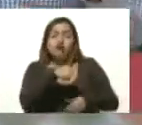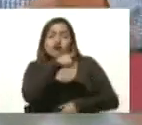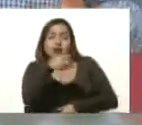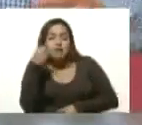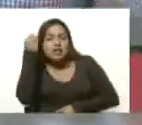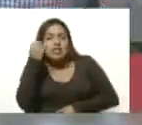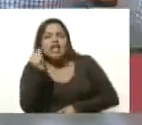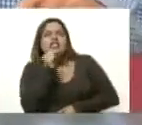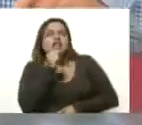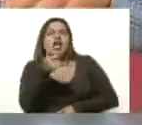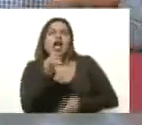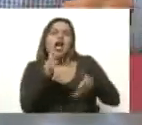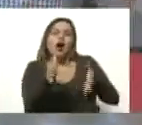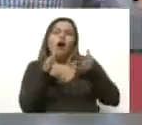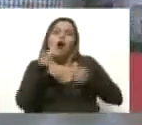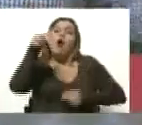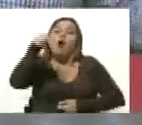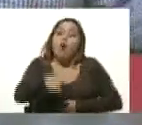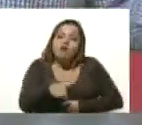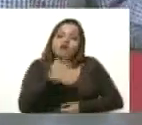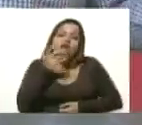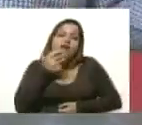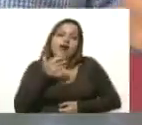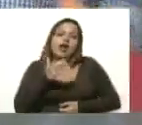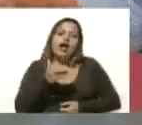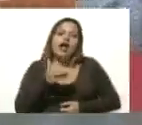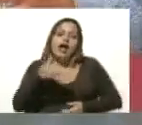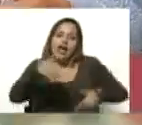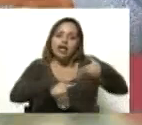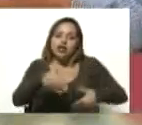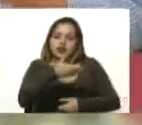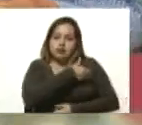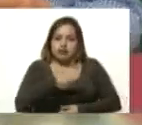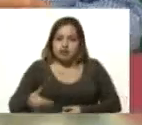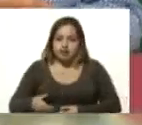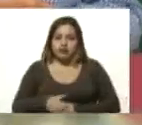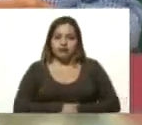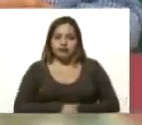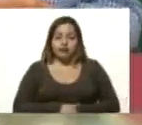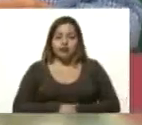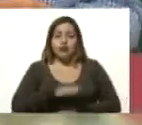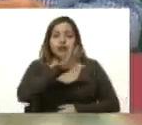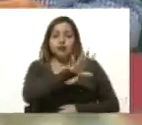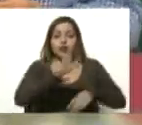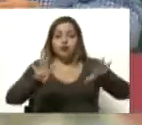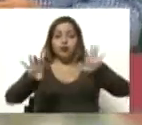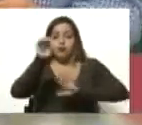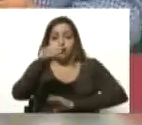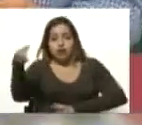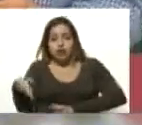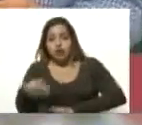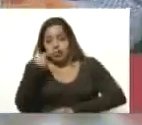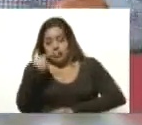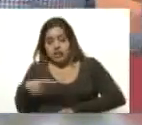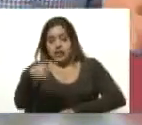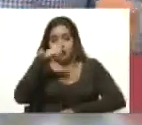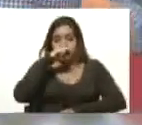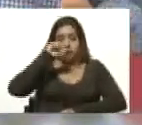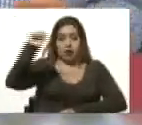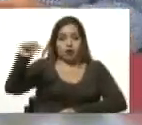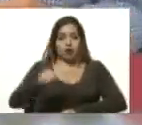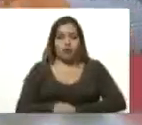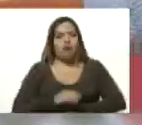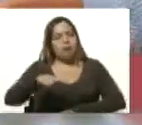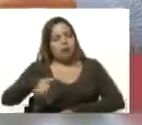que ganaría hoy unas elecciones presidenciales? 59% señala al presidente Nicolás Maduro como